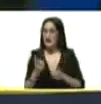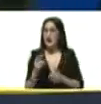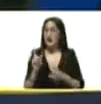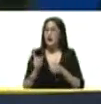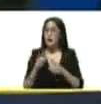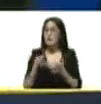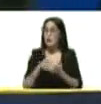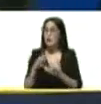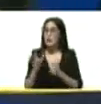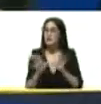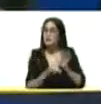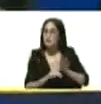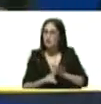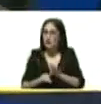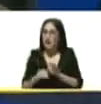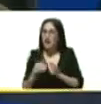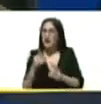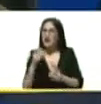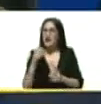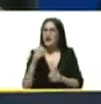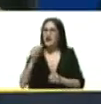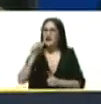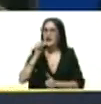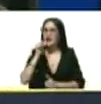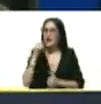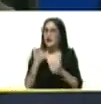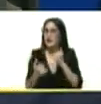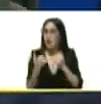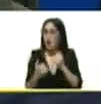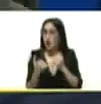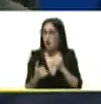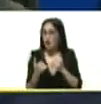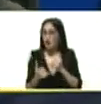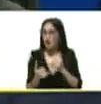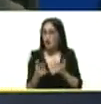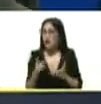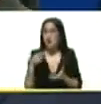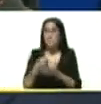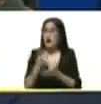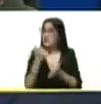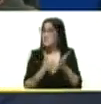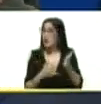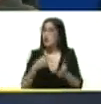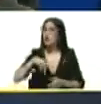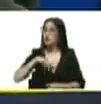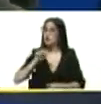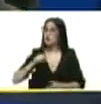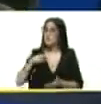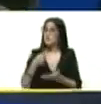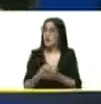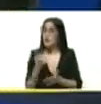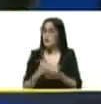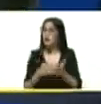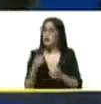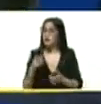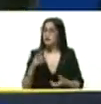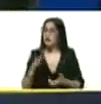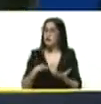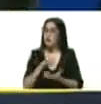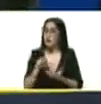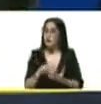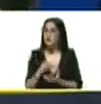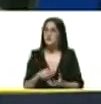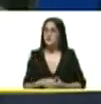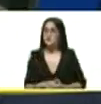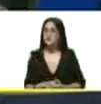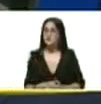contrabando de licores que entra al país. Ellos no pagan impuestos, nosotros sí, y eso marca una gran diferencia